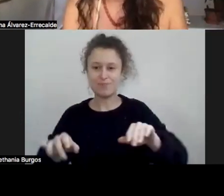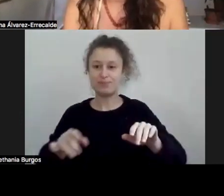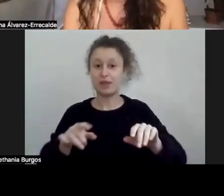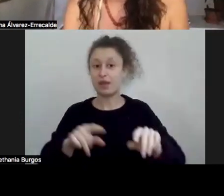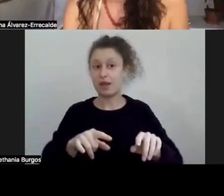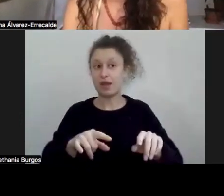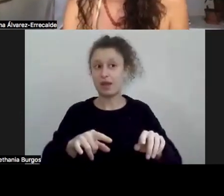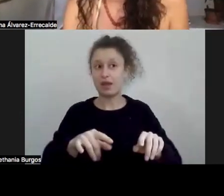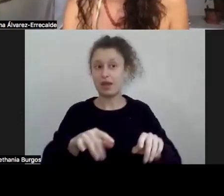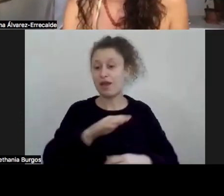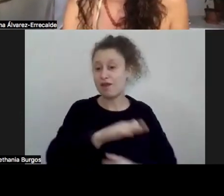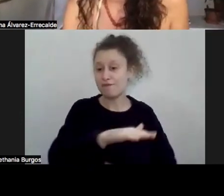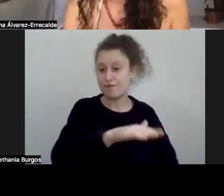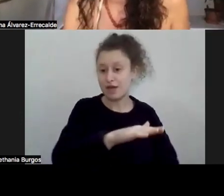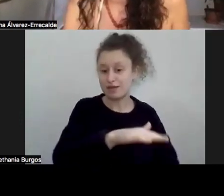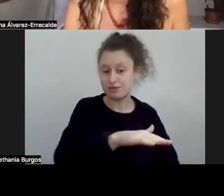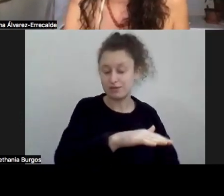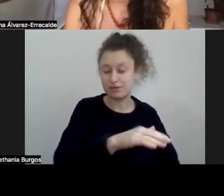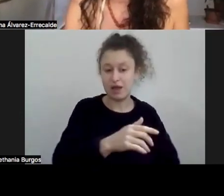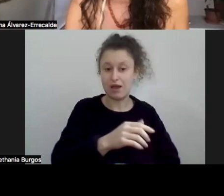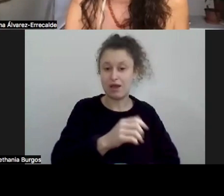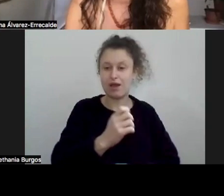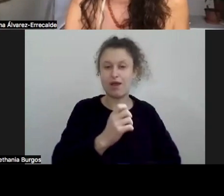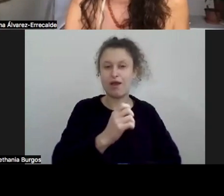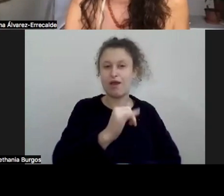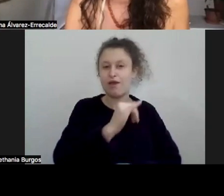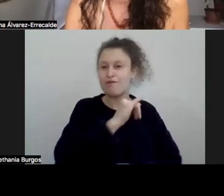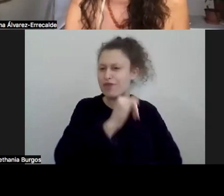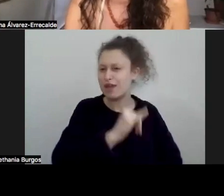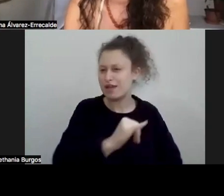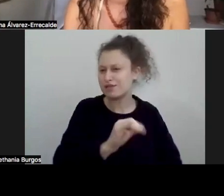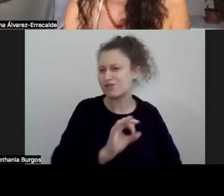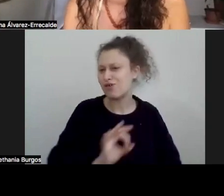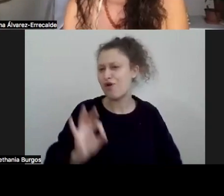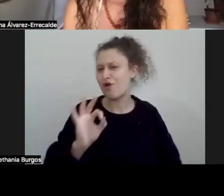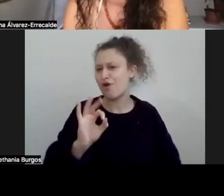no quiero eh, desmentir